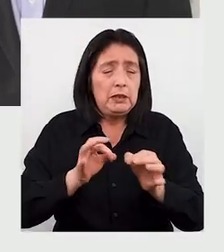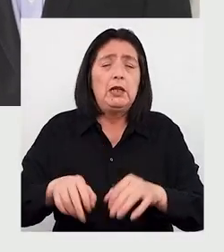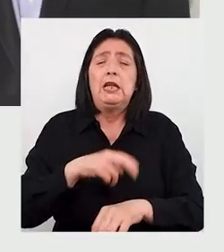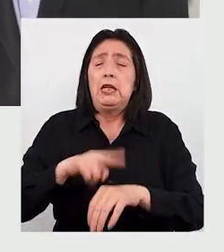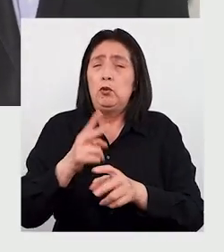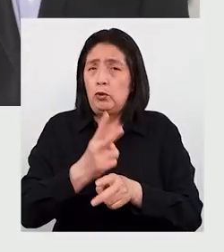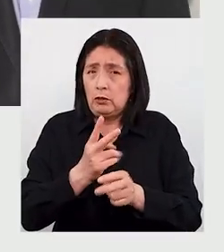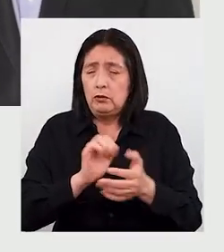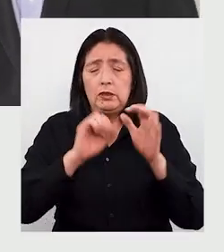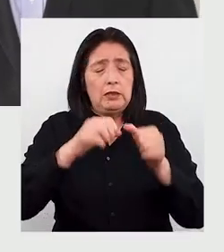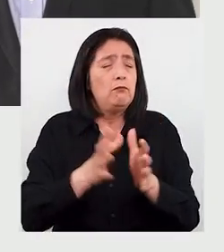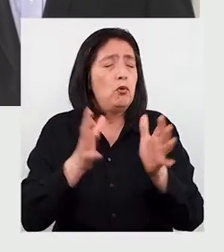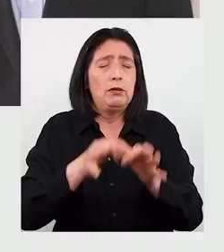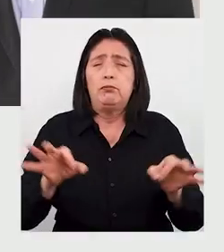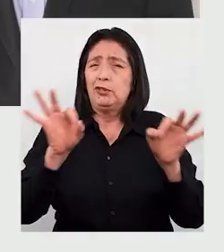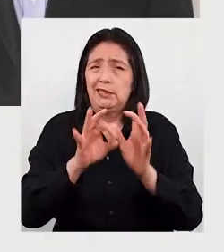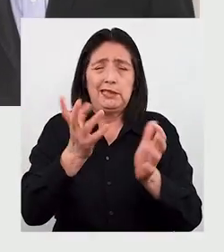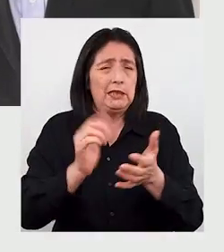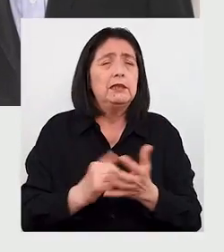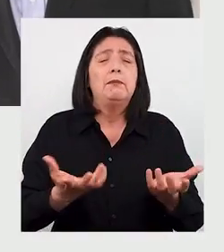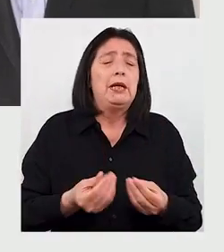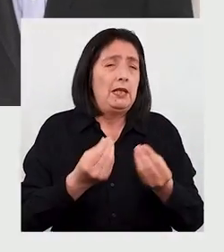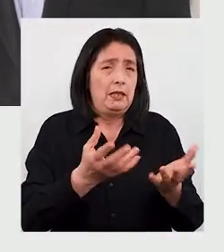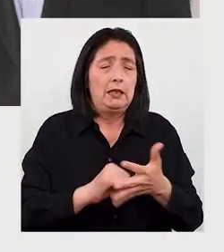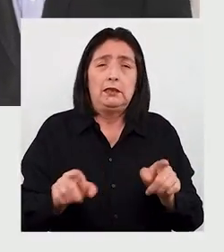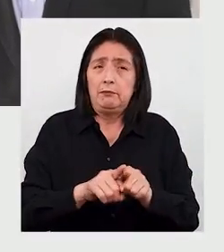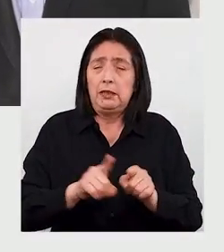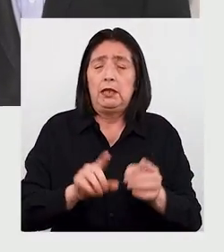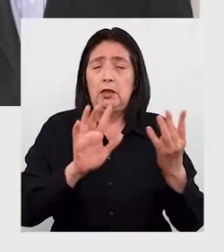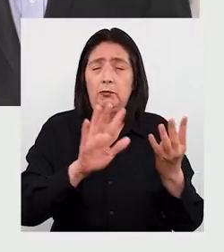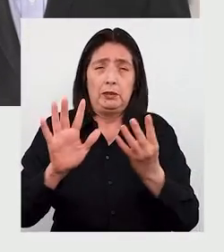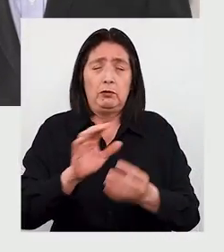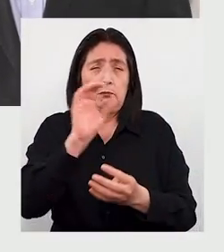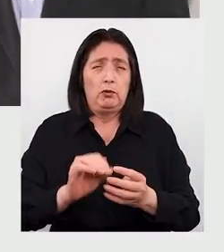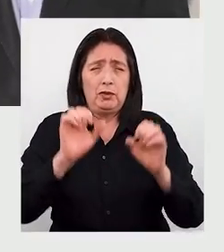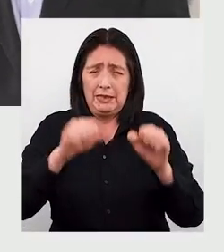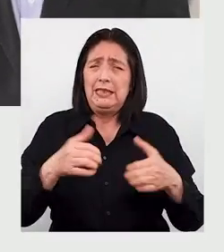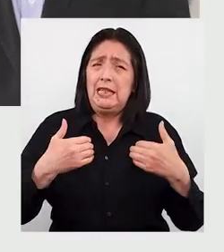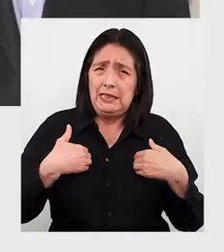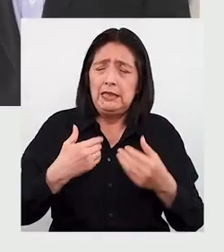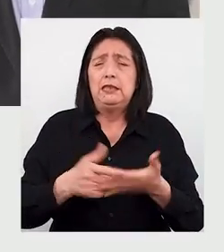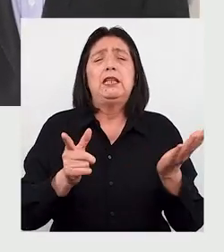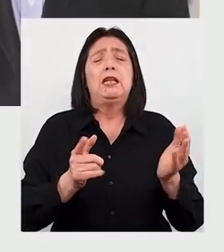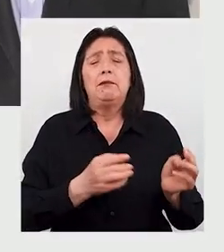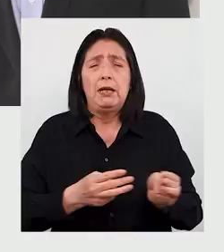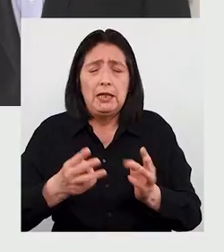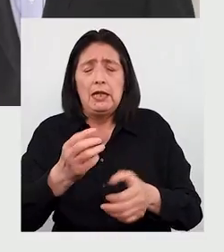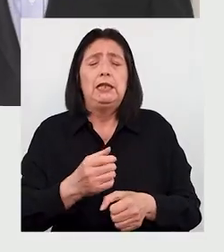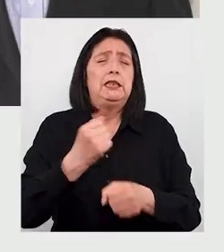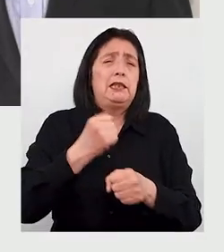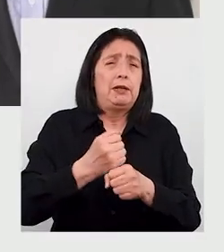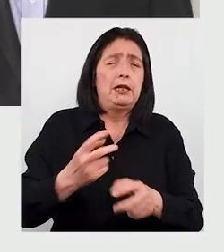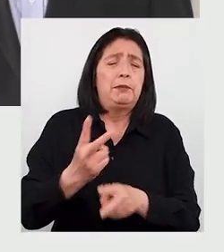a tener en cuenta en el abastecimiento. Asimismo, el 99% cuenta con estrategias de abastecimiento sostenible y